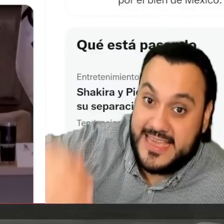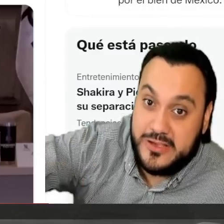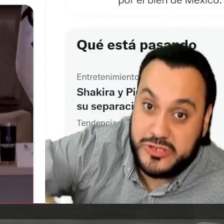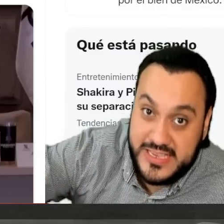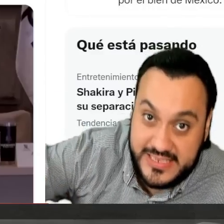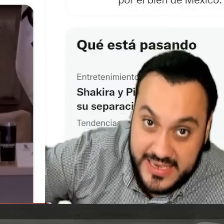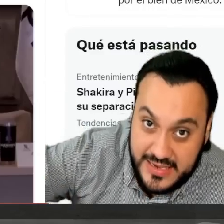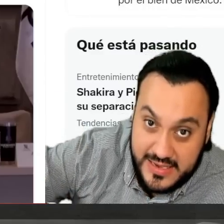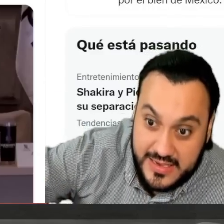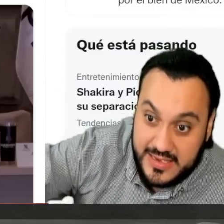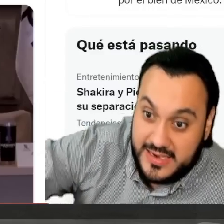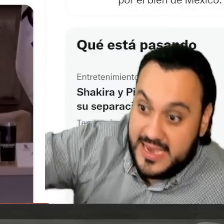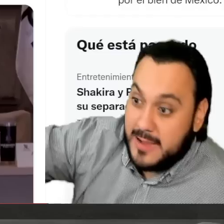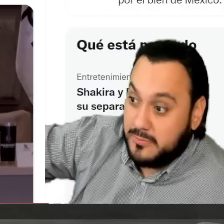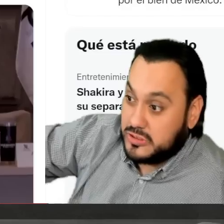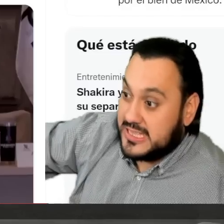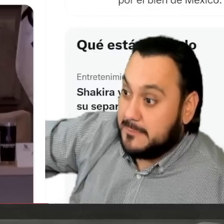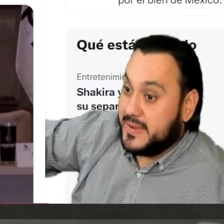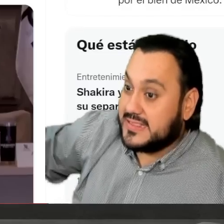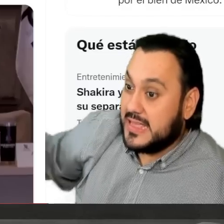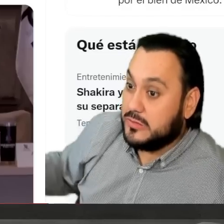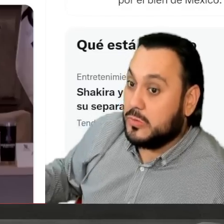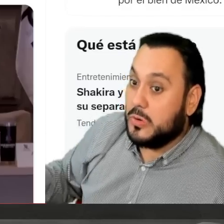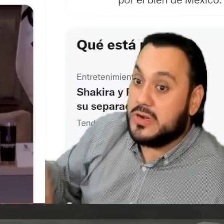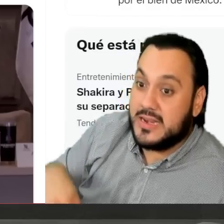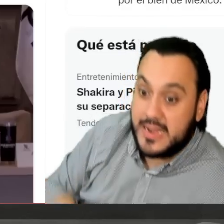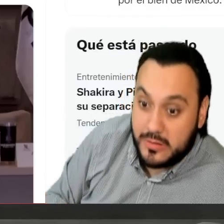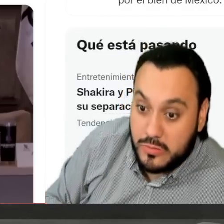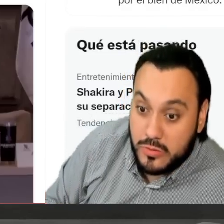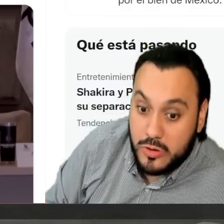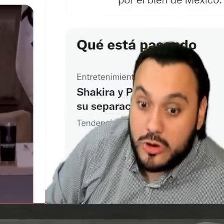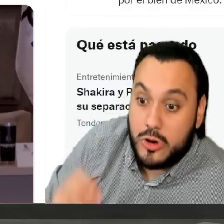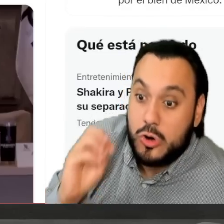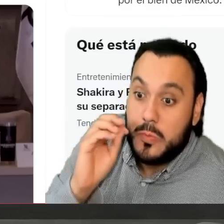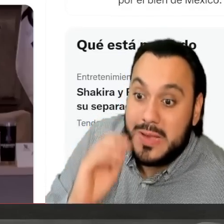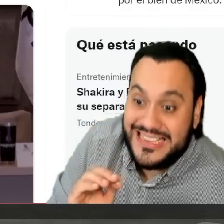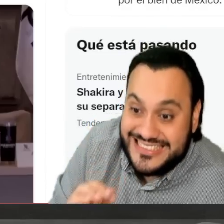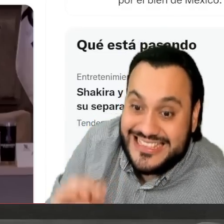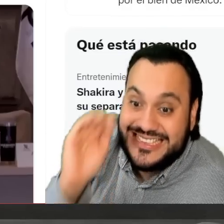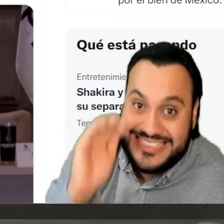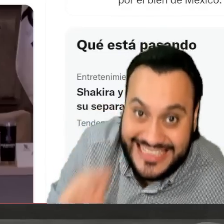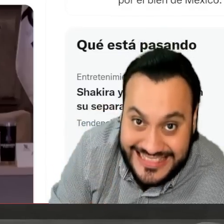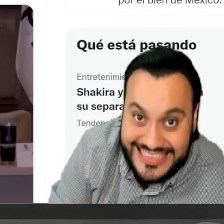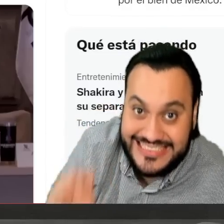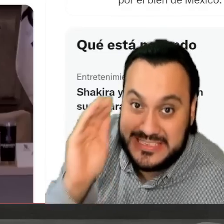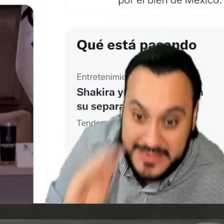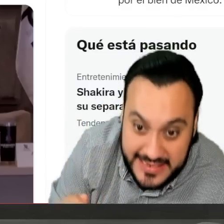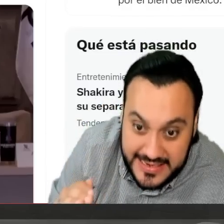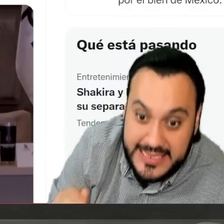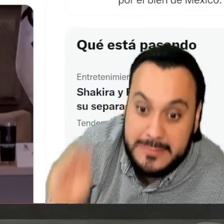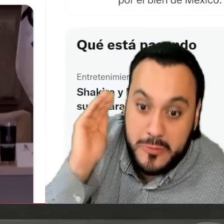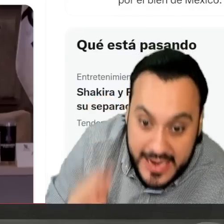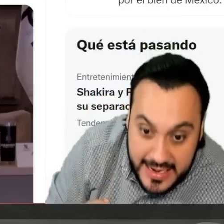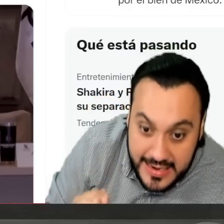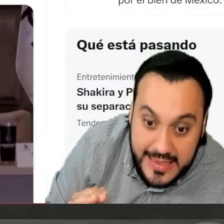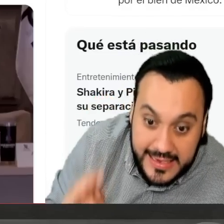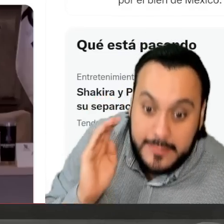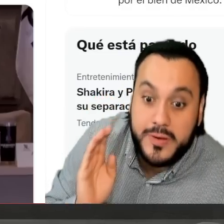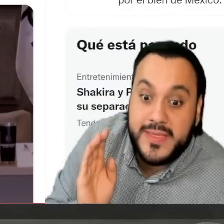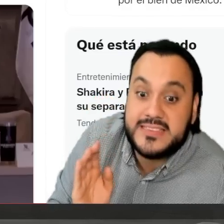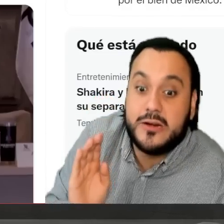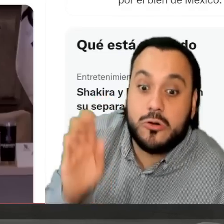si ellos dicen que ambos está pactando con el narco lo más decente civil y moral